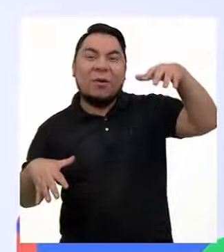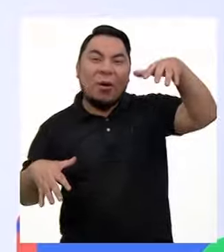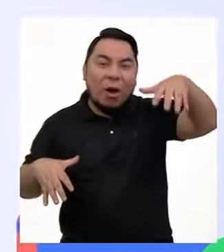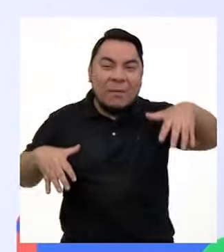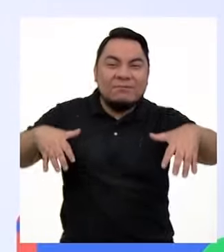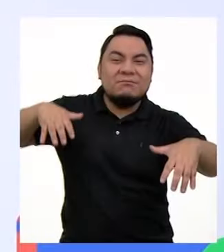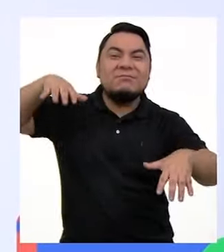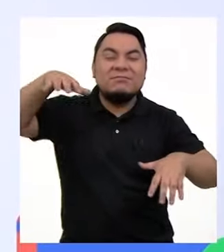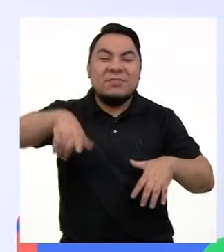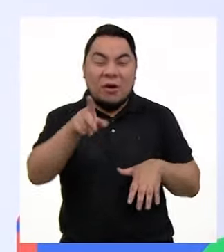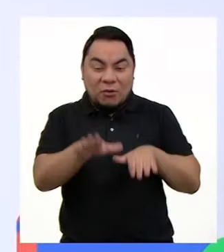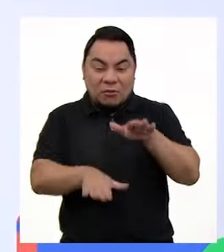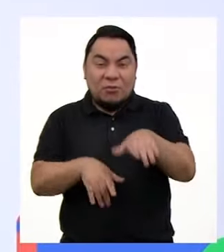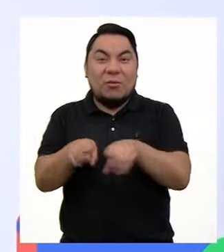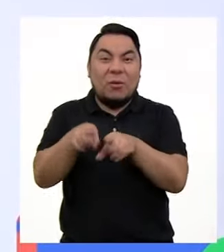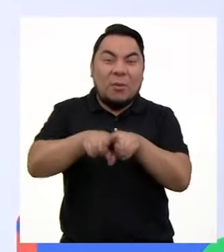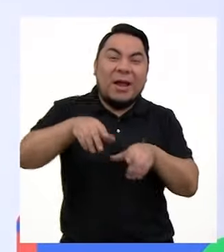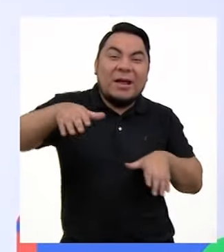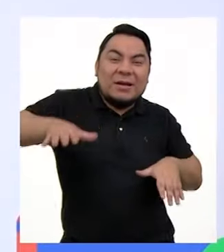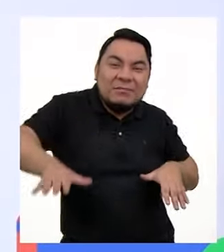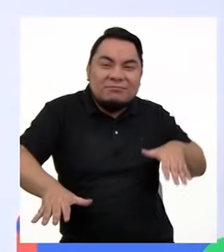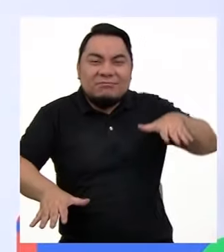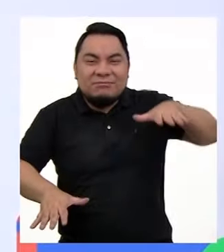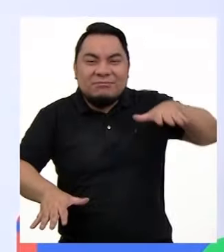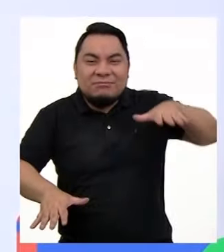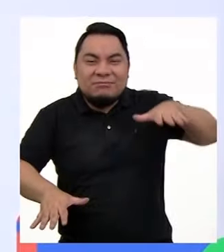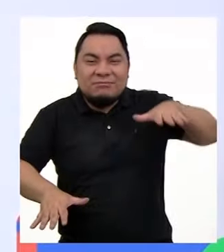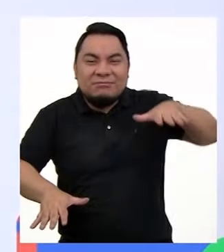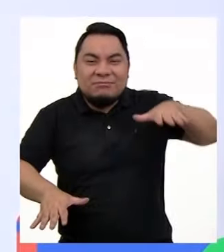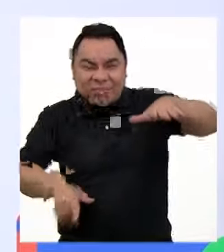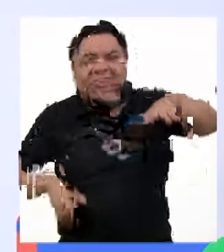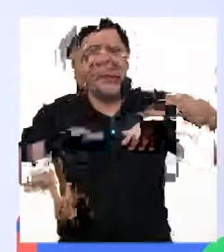Ahora caminen igual que yo. Ustedes pueden.